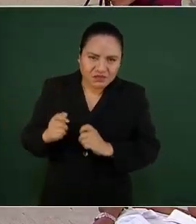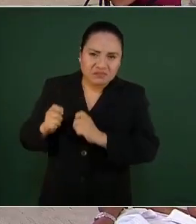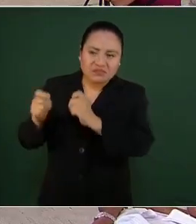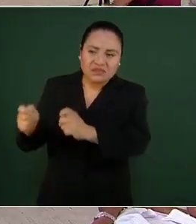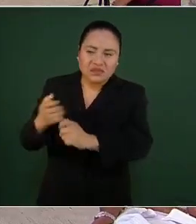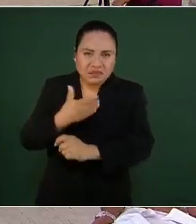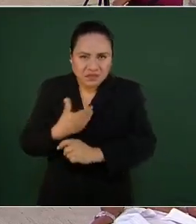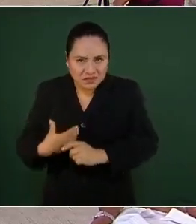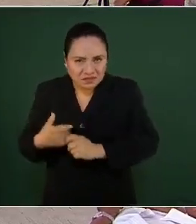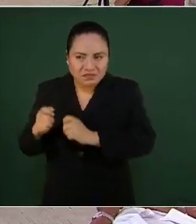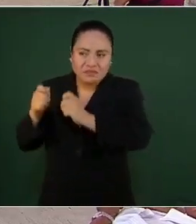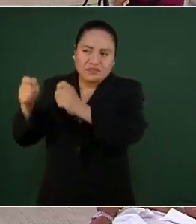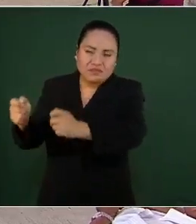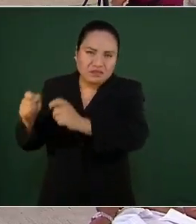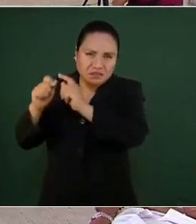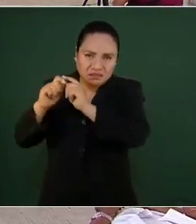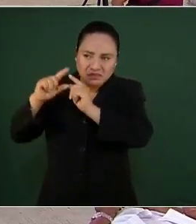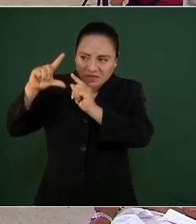resulta